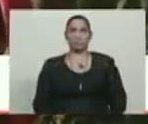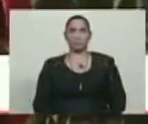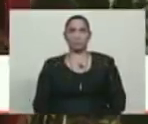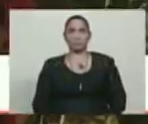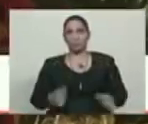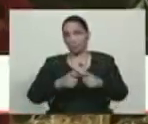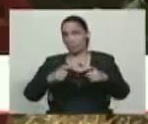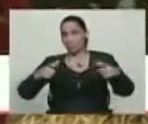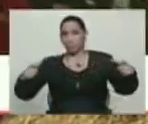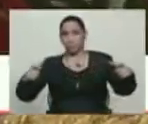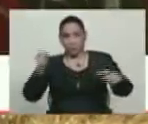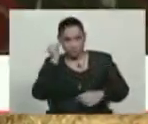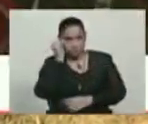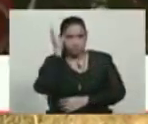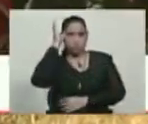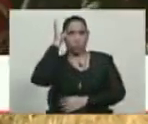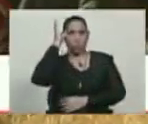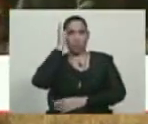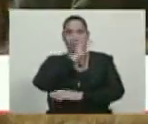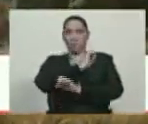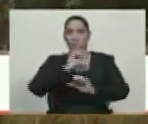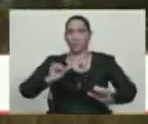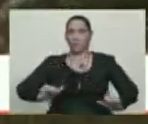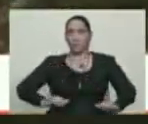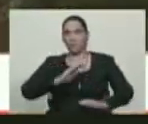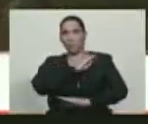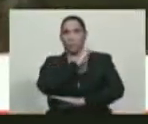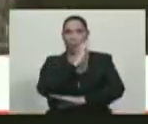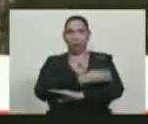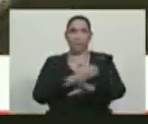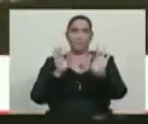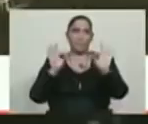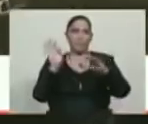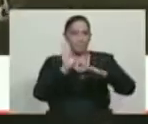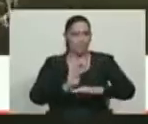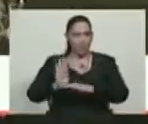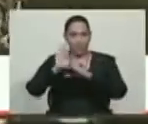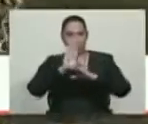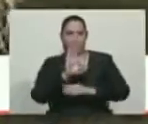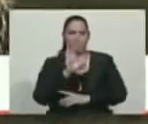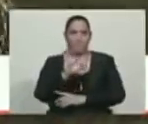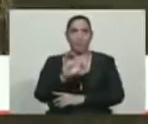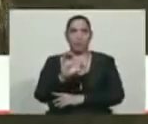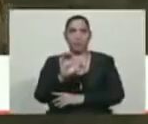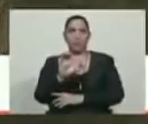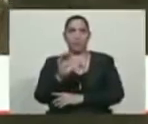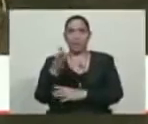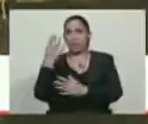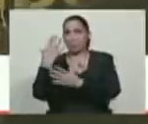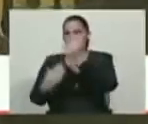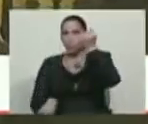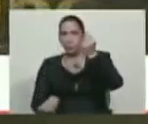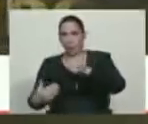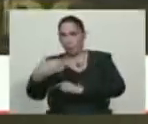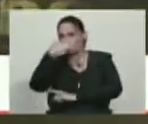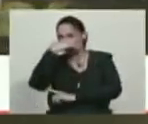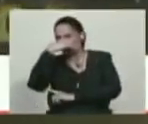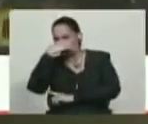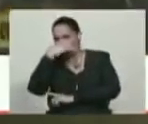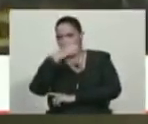expandiendo las capacidades de fuerzas especiales para proteger al país del secuestro, la extorsión, el